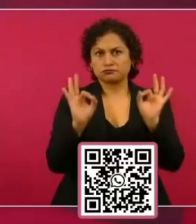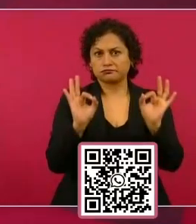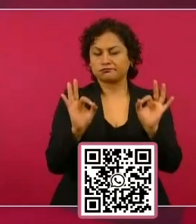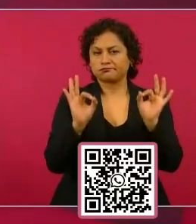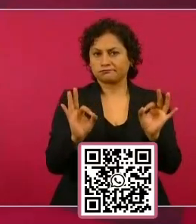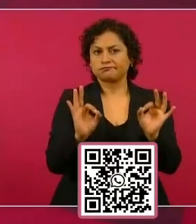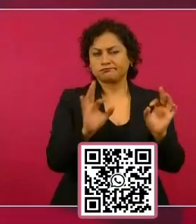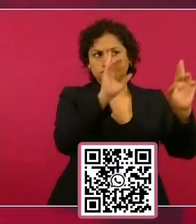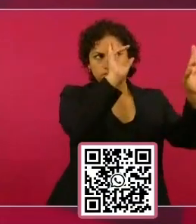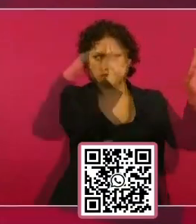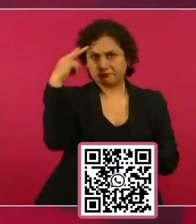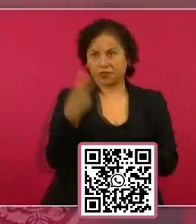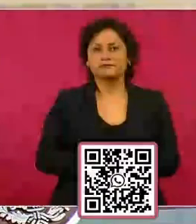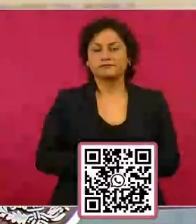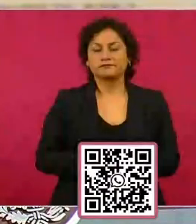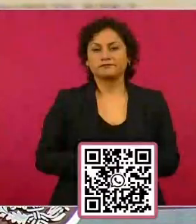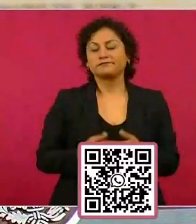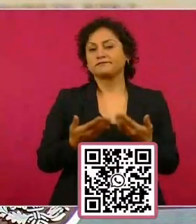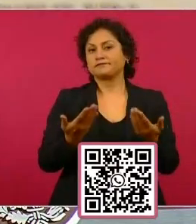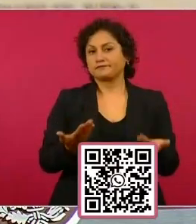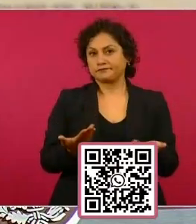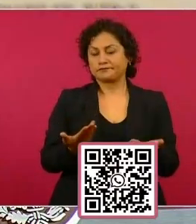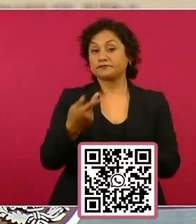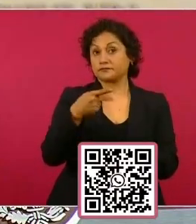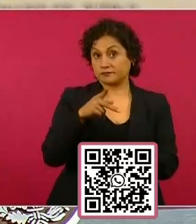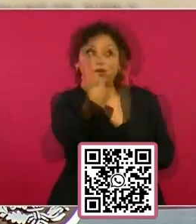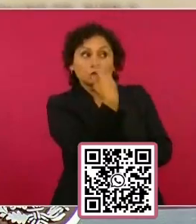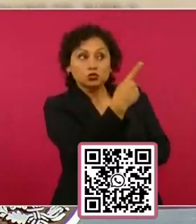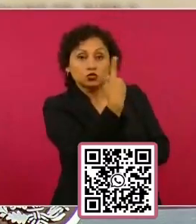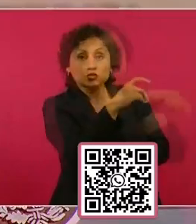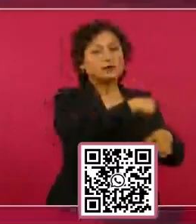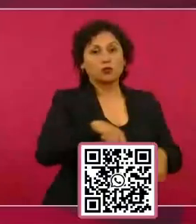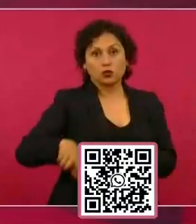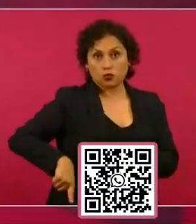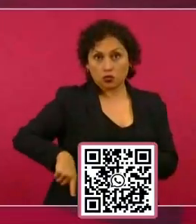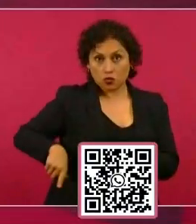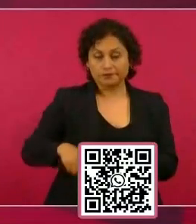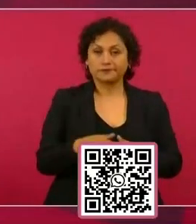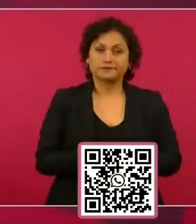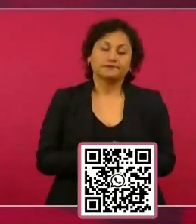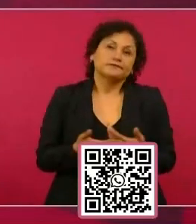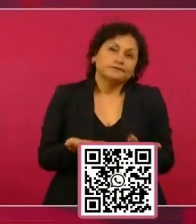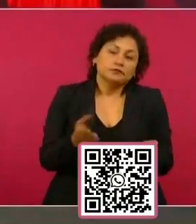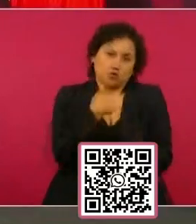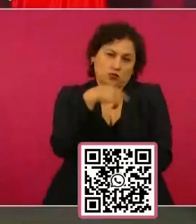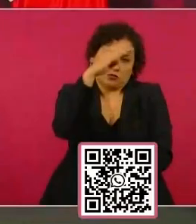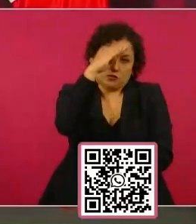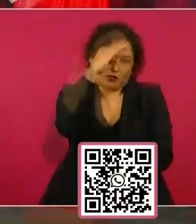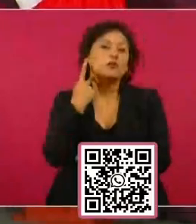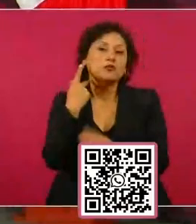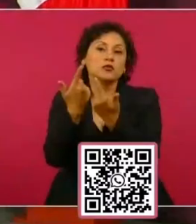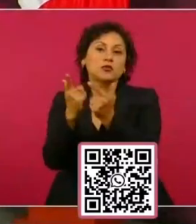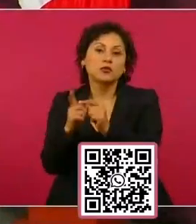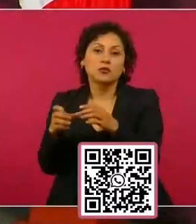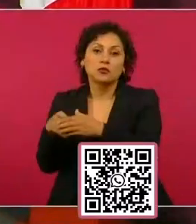de nuestra soberanía, pero en el gobierno de Estados Unidos, yo diría, esté quien esté de los partidos en el gobierno,